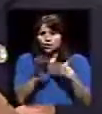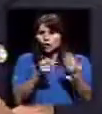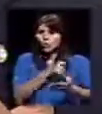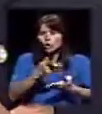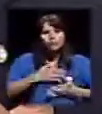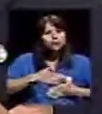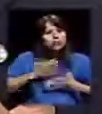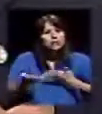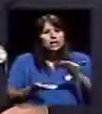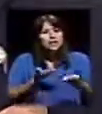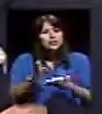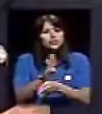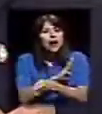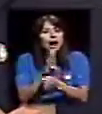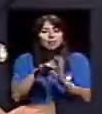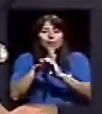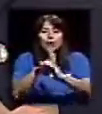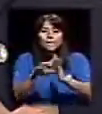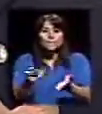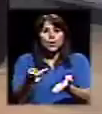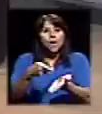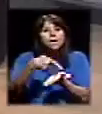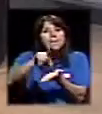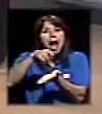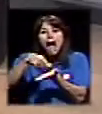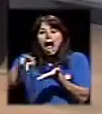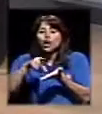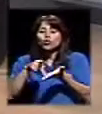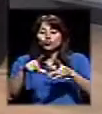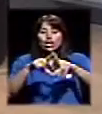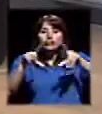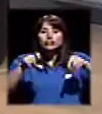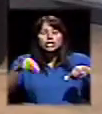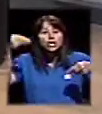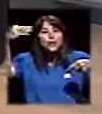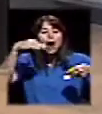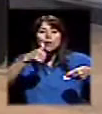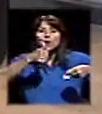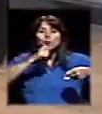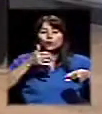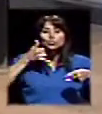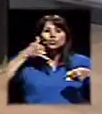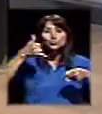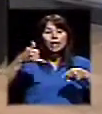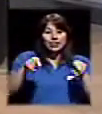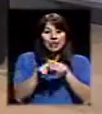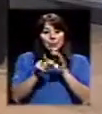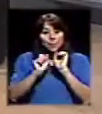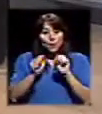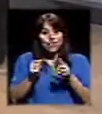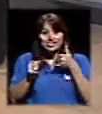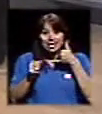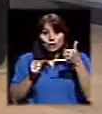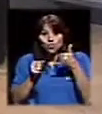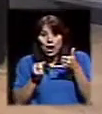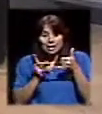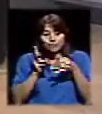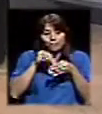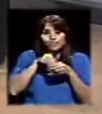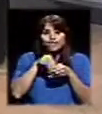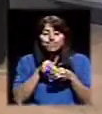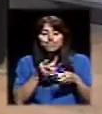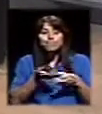lo que son pagos de servicios públicos, recargas de celulares, depósitos, pagos de